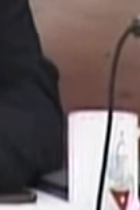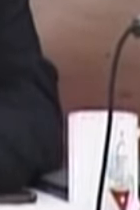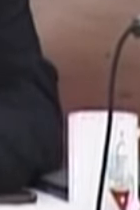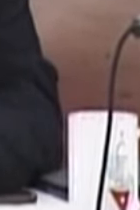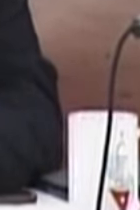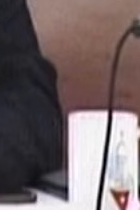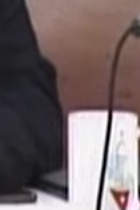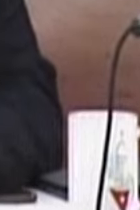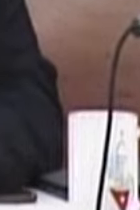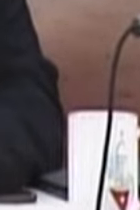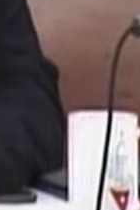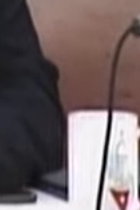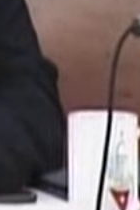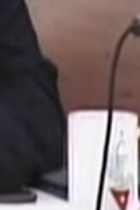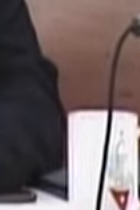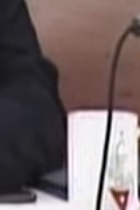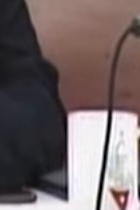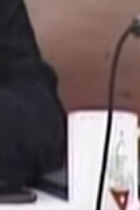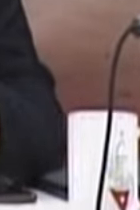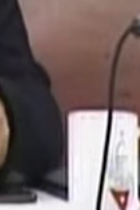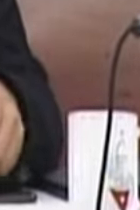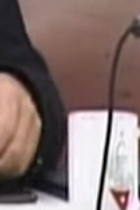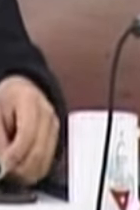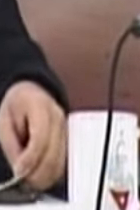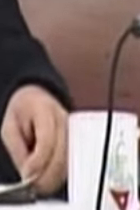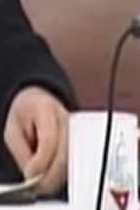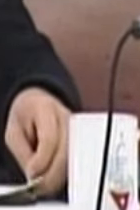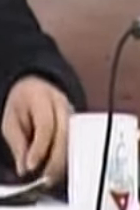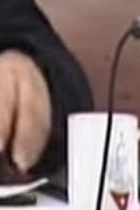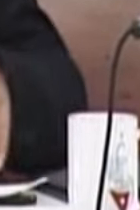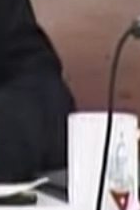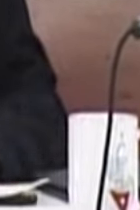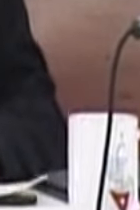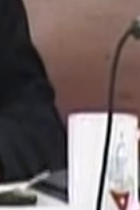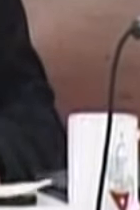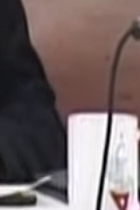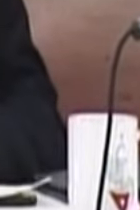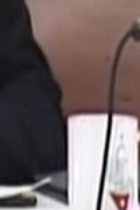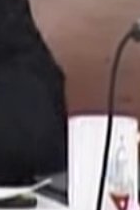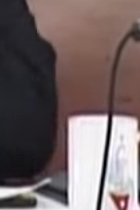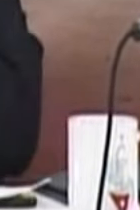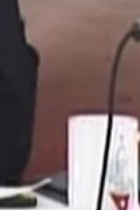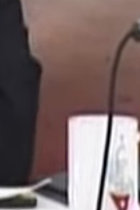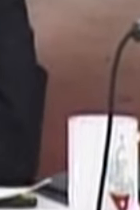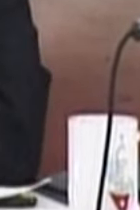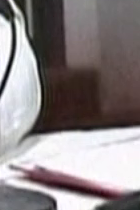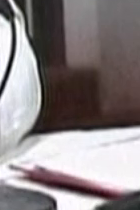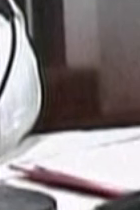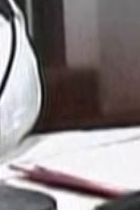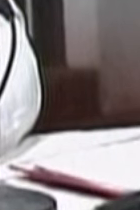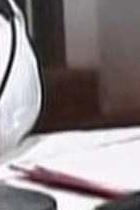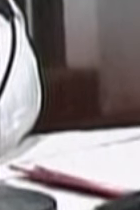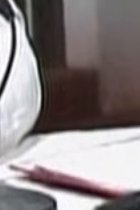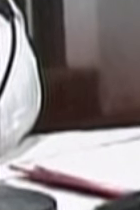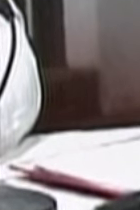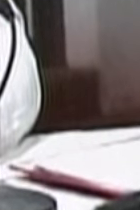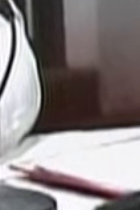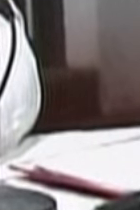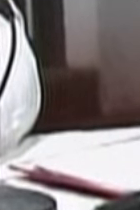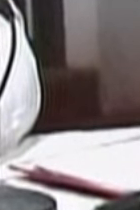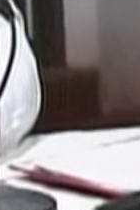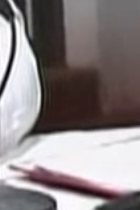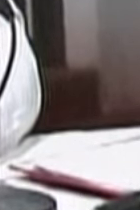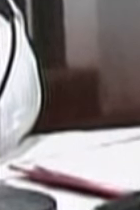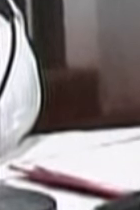Granma, con la presencia en nuestro panel, y tengo el placer de que me estén acompañando, el compañero Reidier Bernal Gómez, presidente de